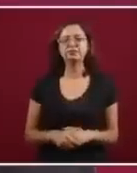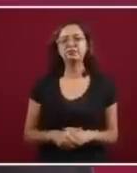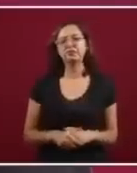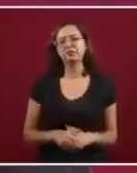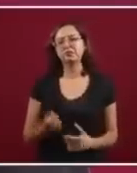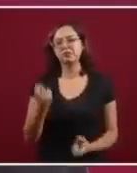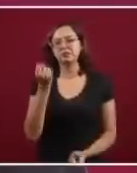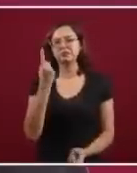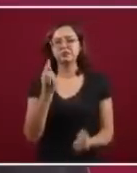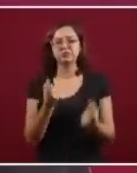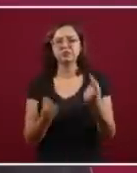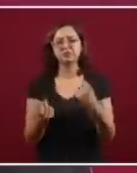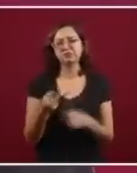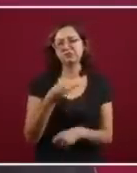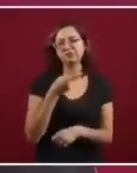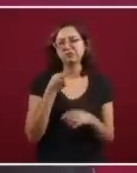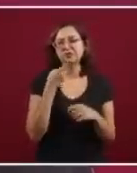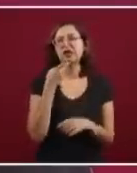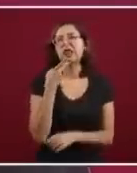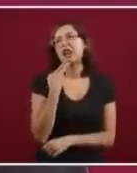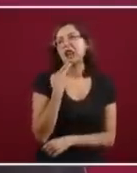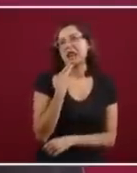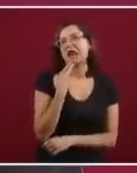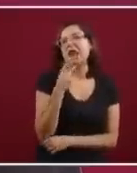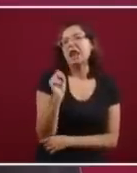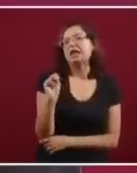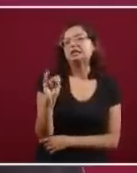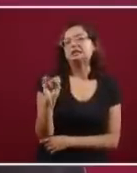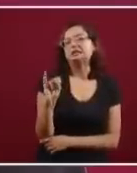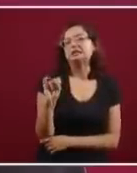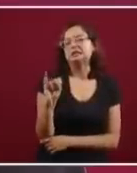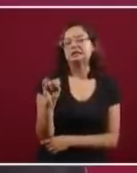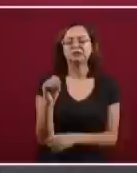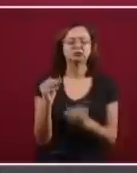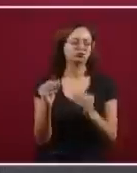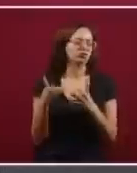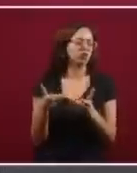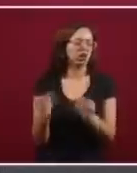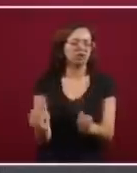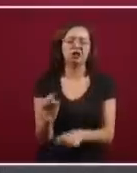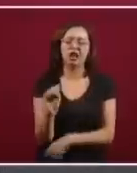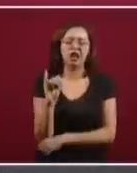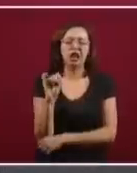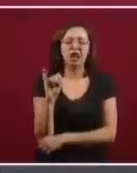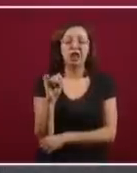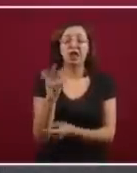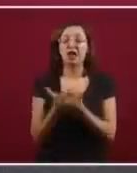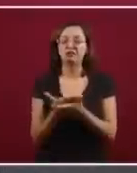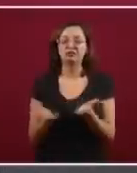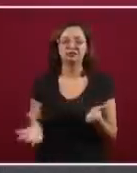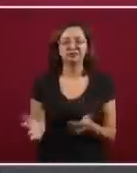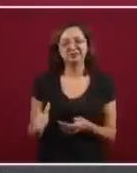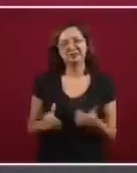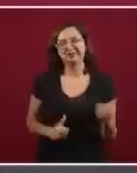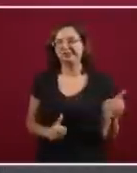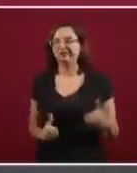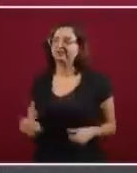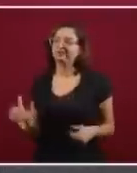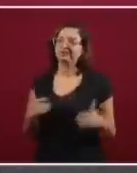para afuera decían que sí que era mucho el gasto y ahora no quieren